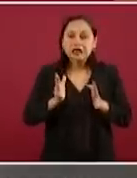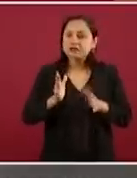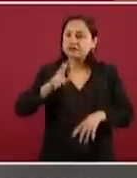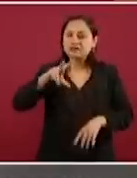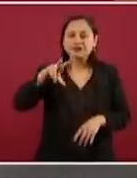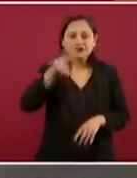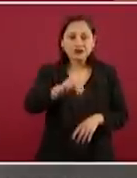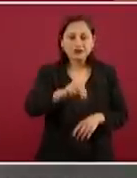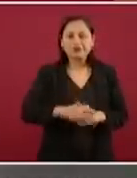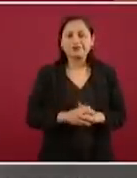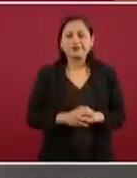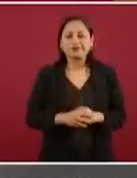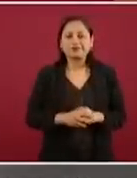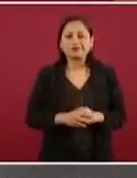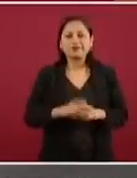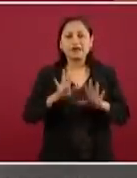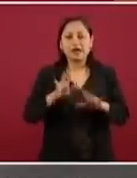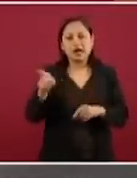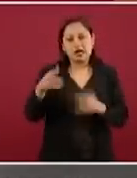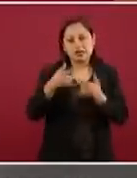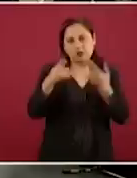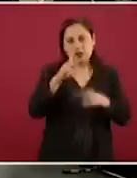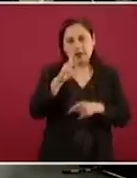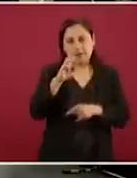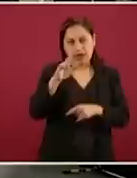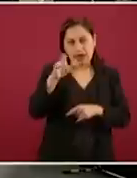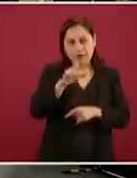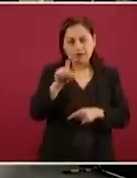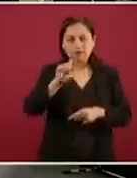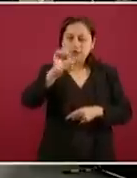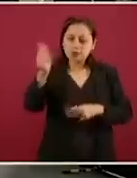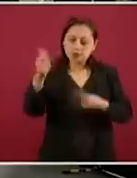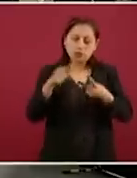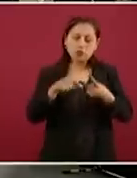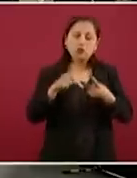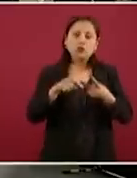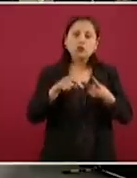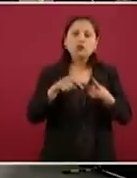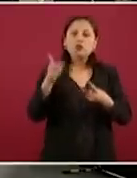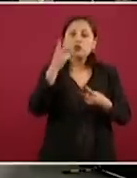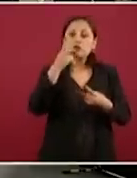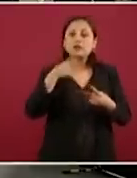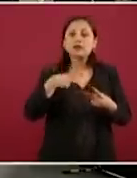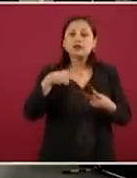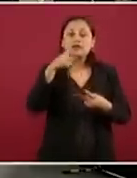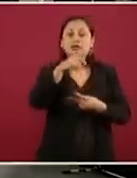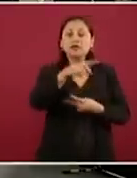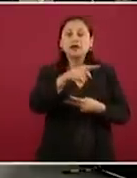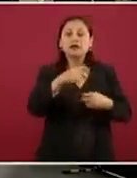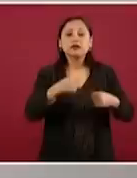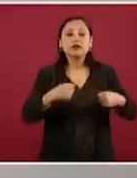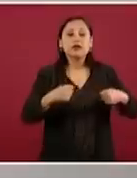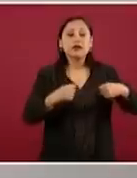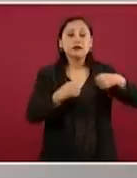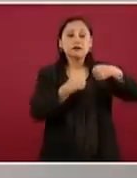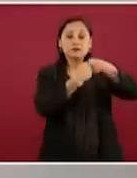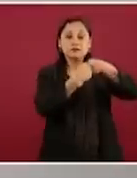Eso por lo que corresponde a Pemex. Y lo otro, lo de los de aduanas. Sí.